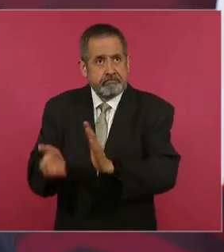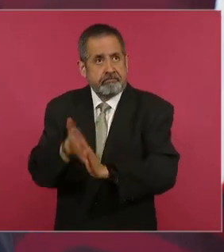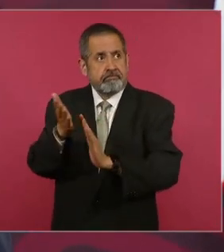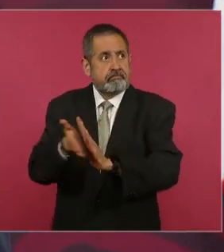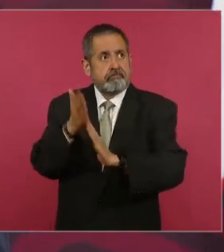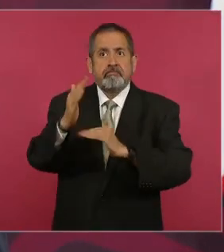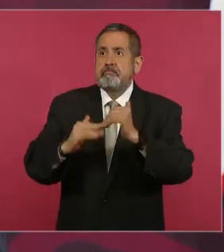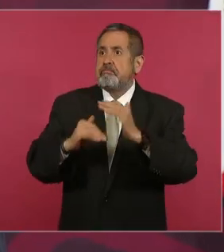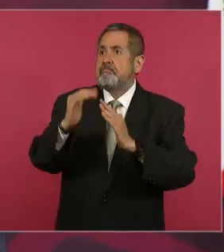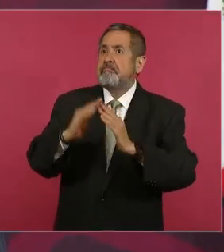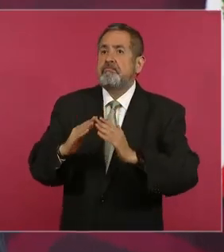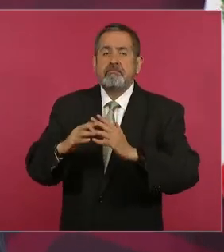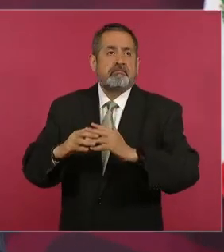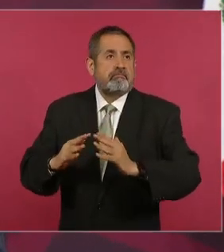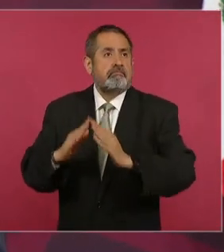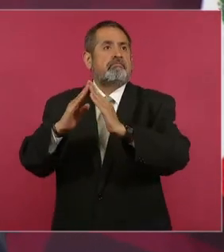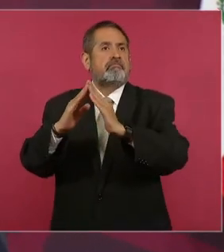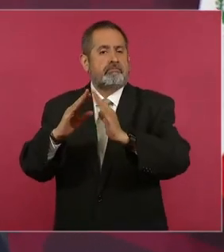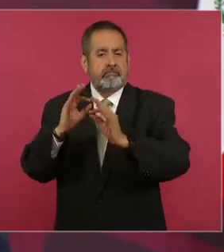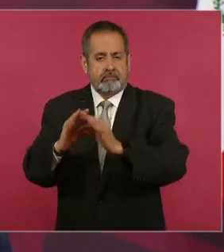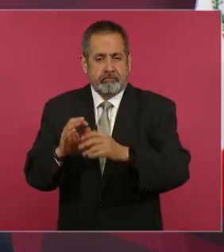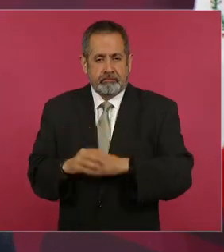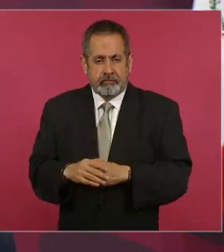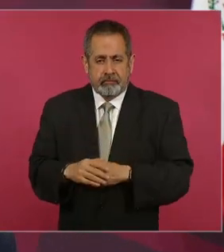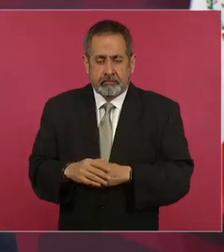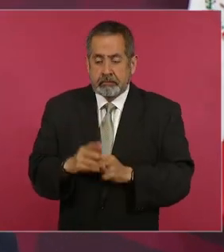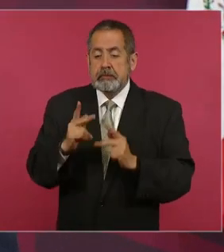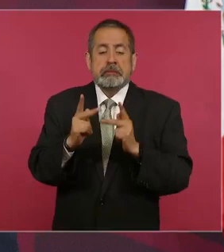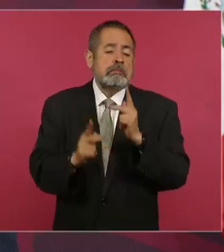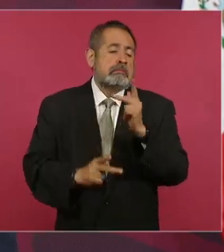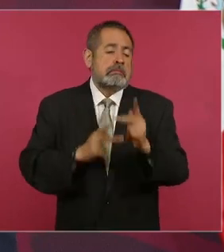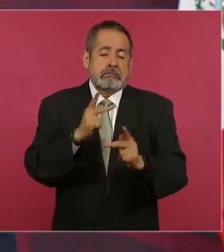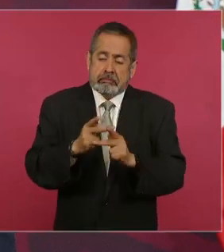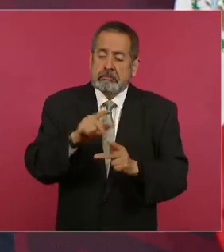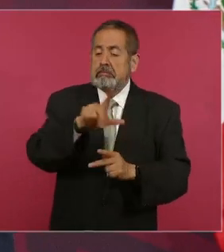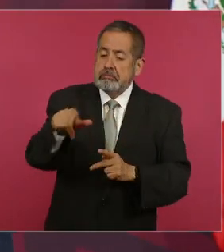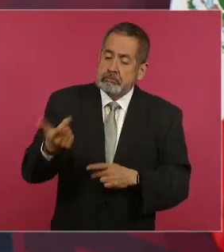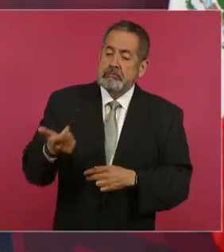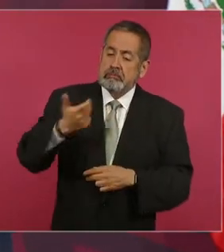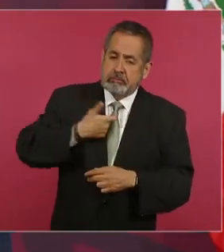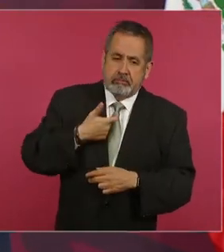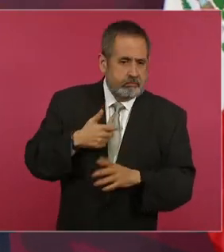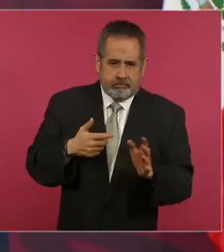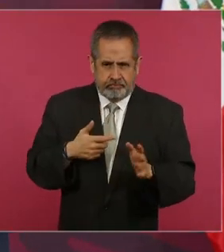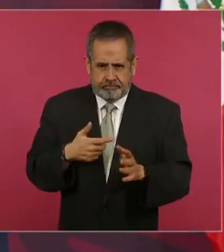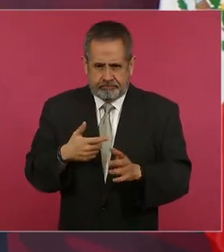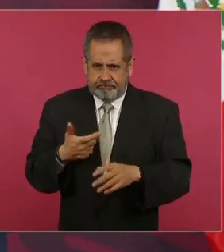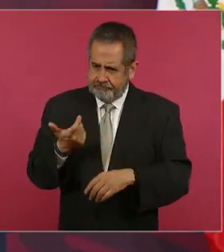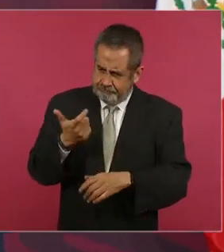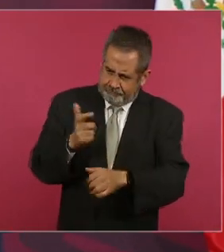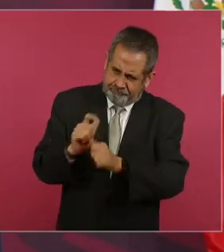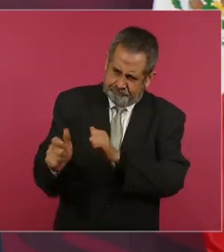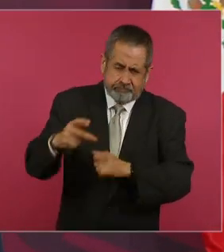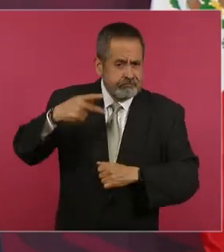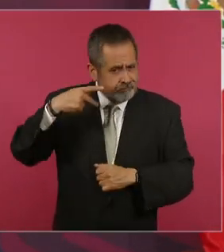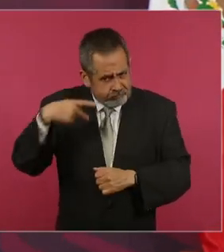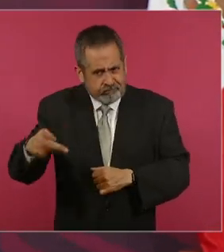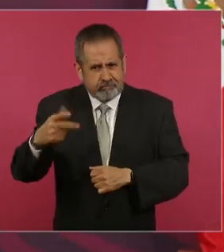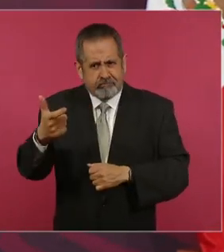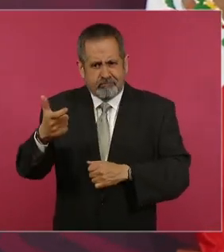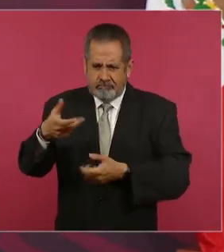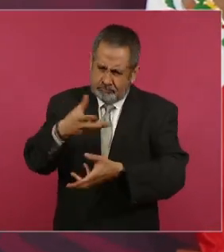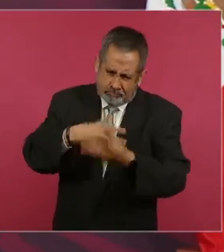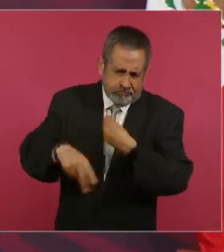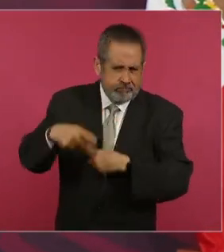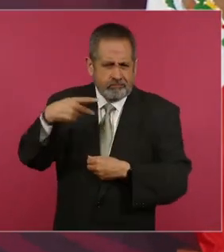sus viviendas, no con créditos, sino con dinero de ellos, con